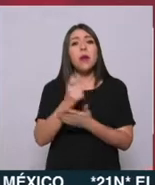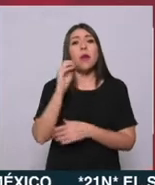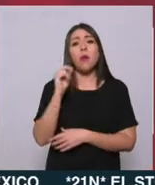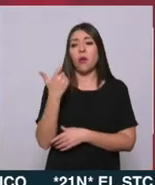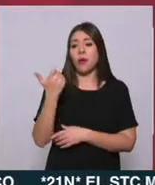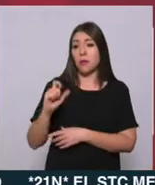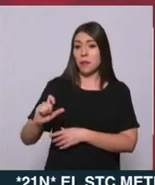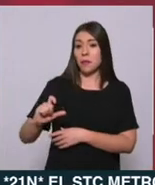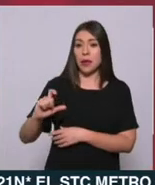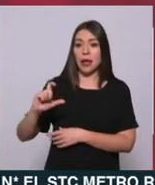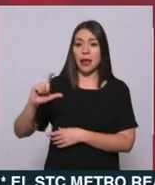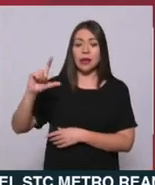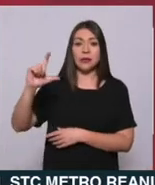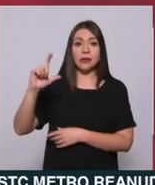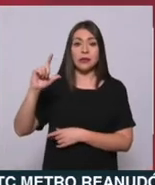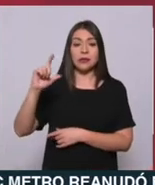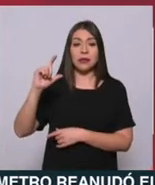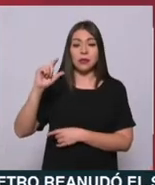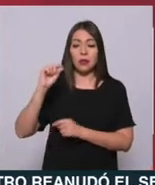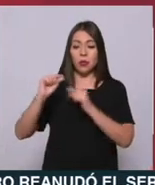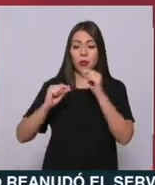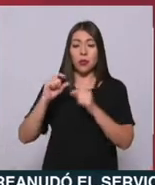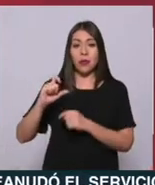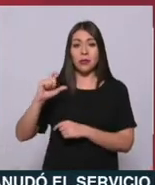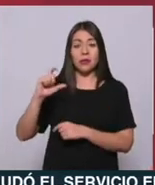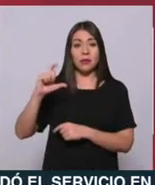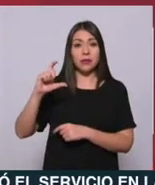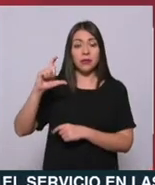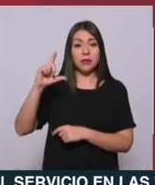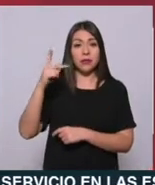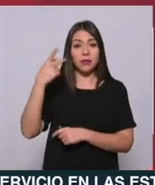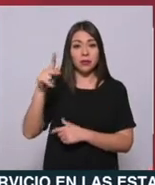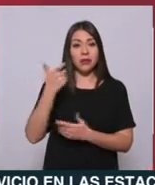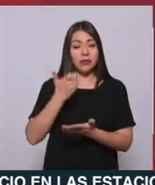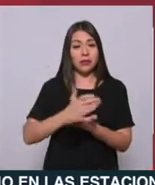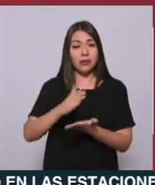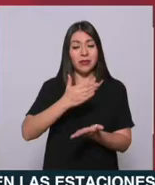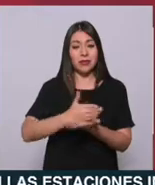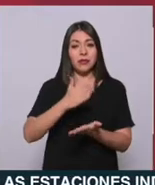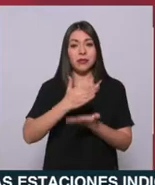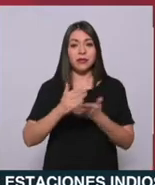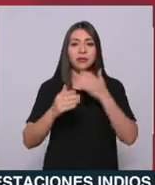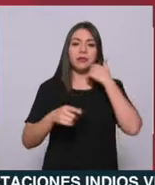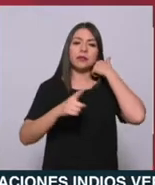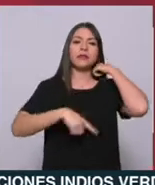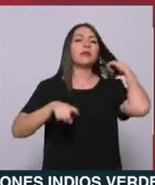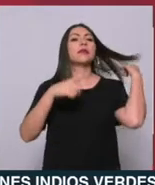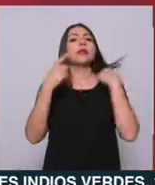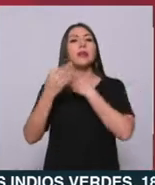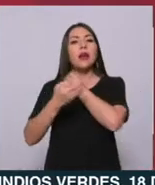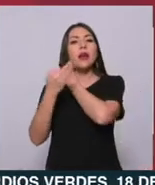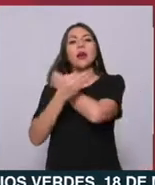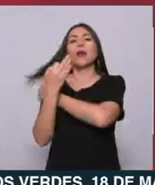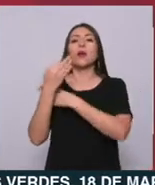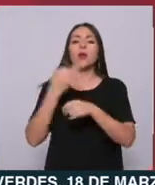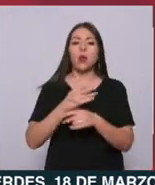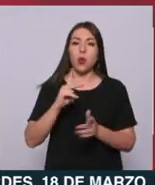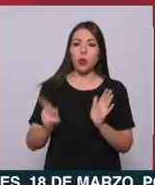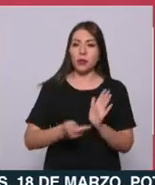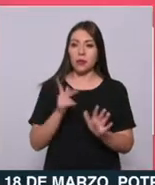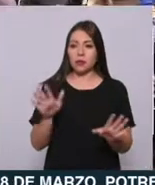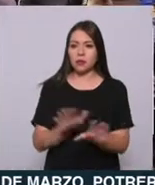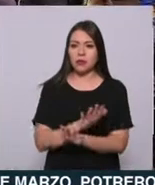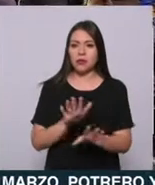incrementa cada vez más su crédito, se están llevando a cabo reestructuraciones de